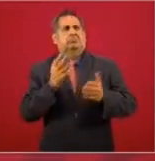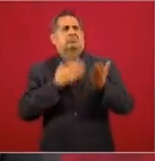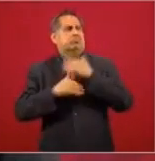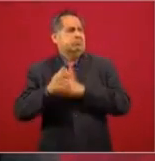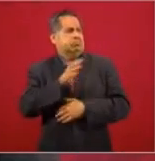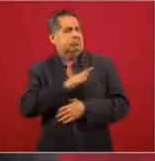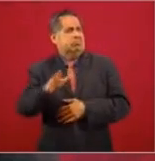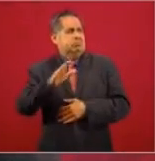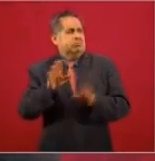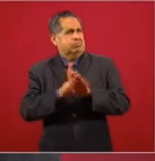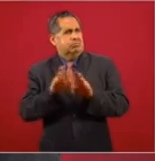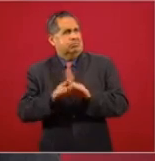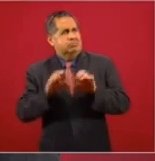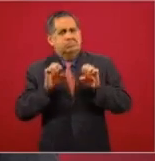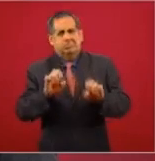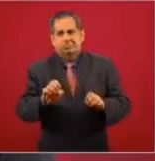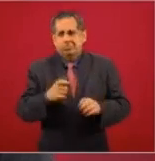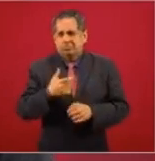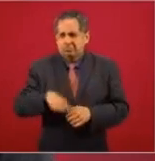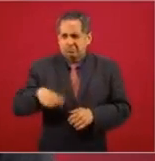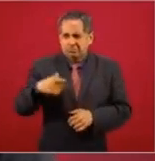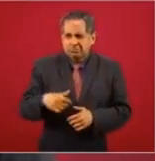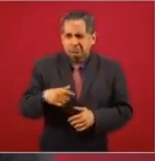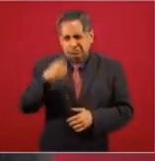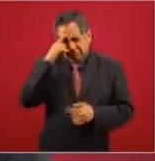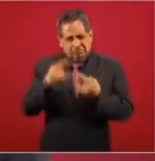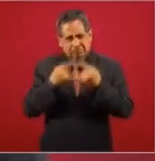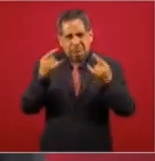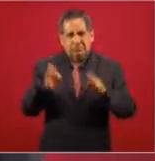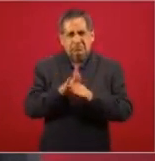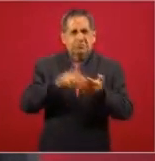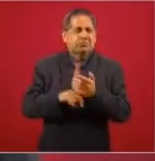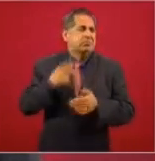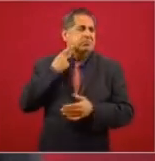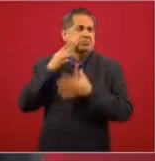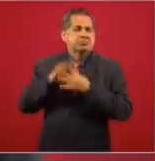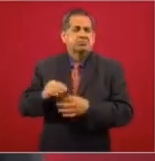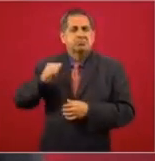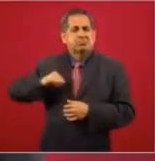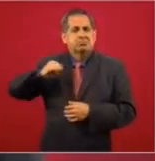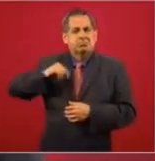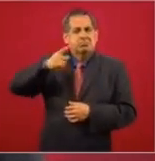Vean historias personales de los políticos.